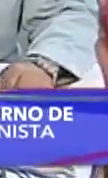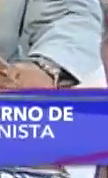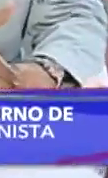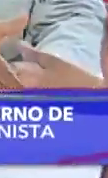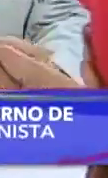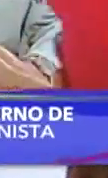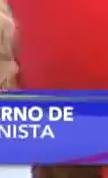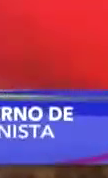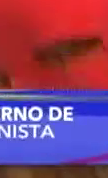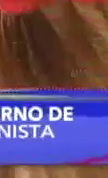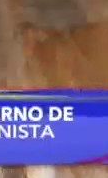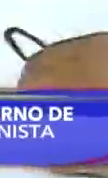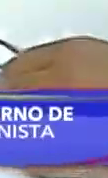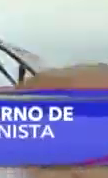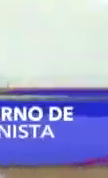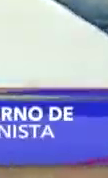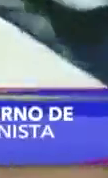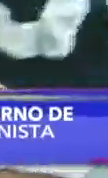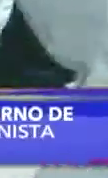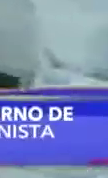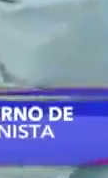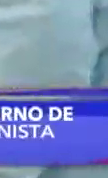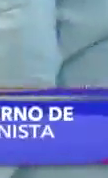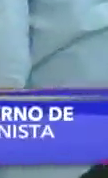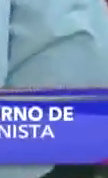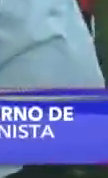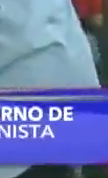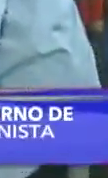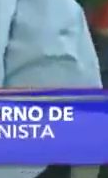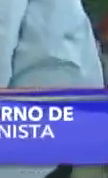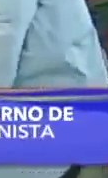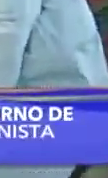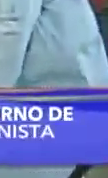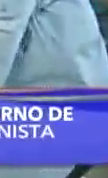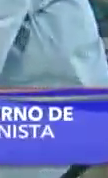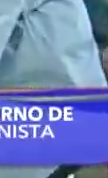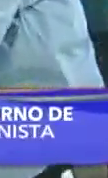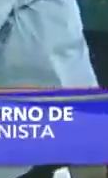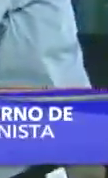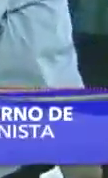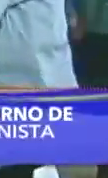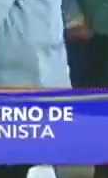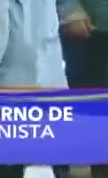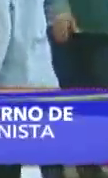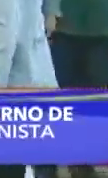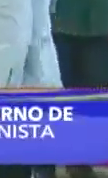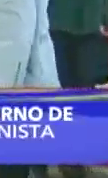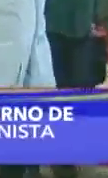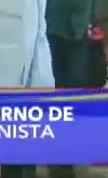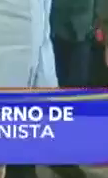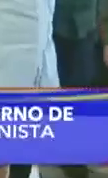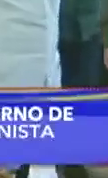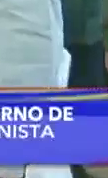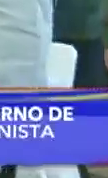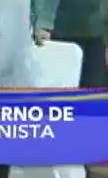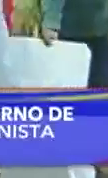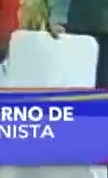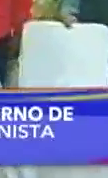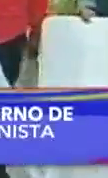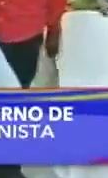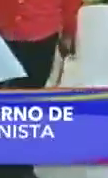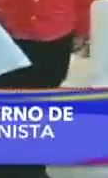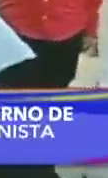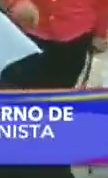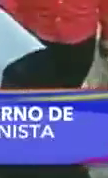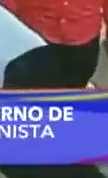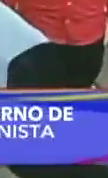ha respaldado además en cada uno de los procesos electorales, siendo el último de ellos el 20 de mayo, donde este pueblo